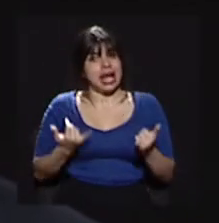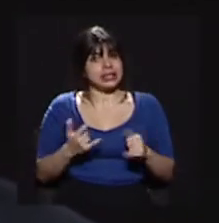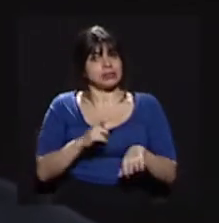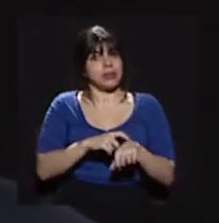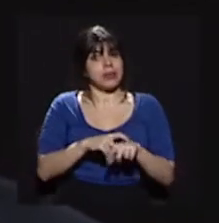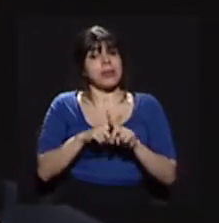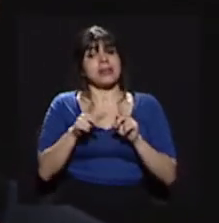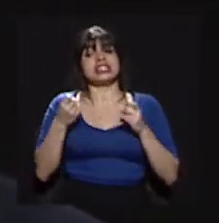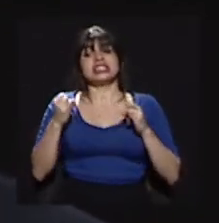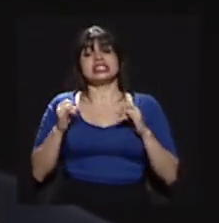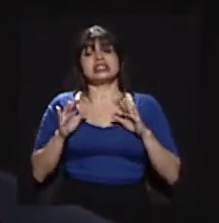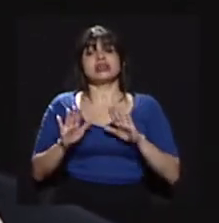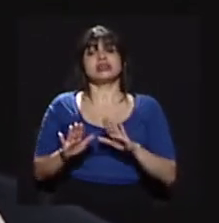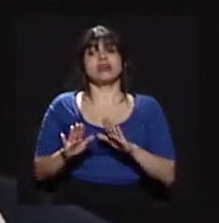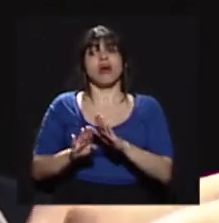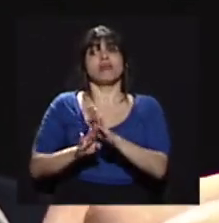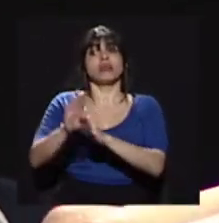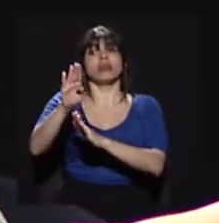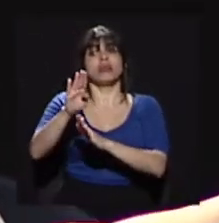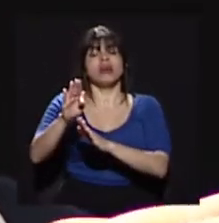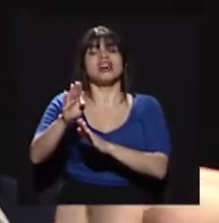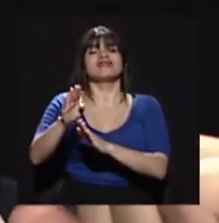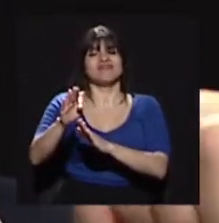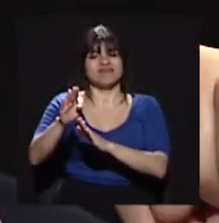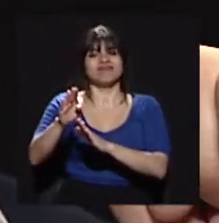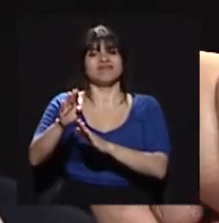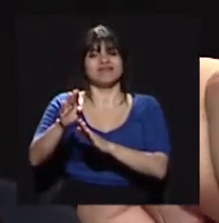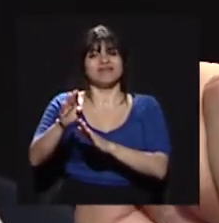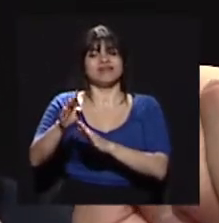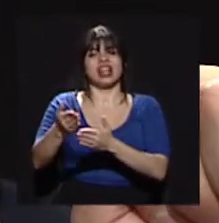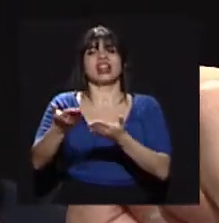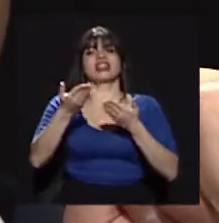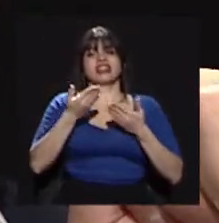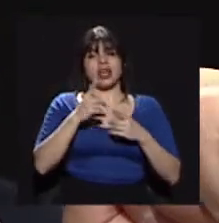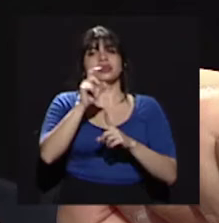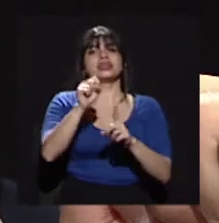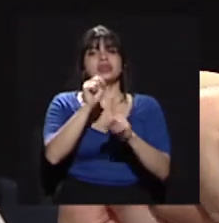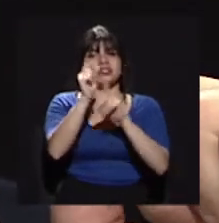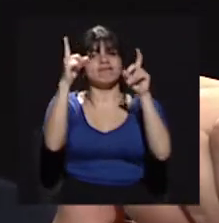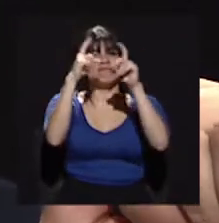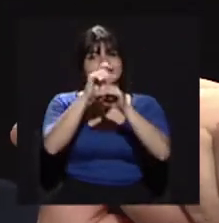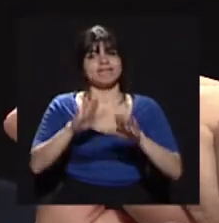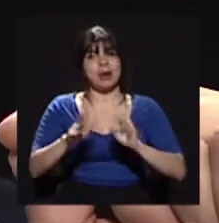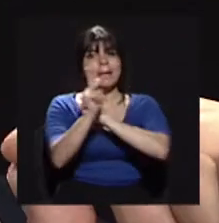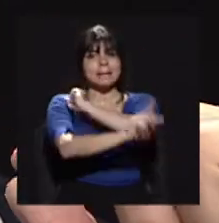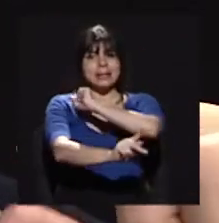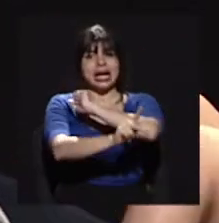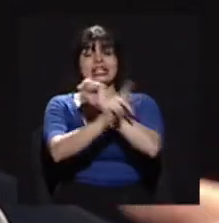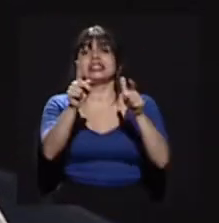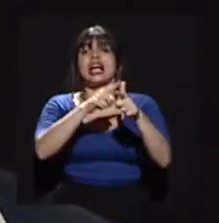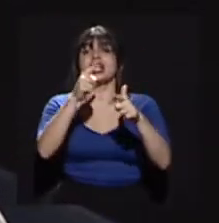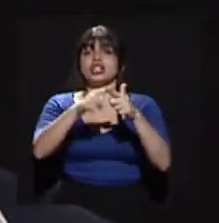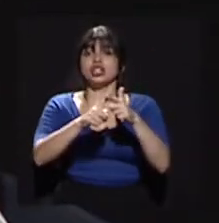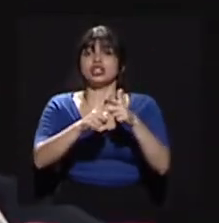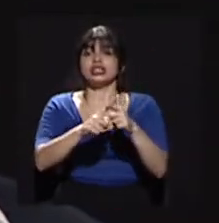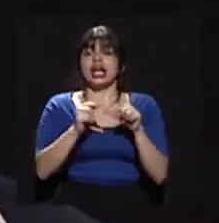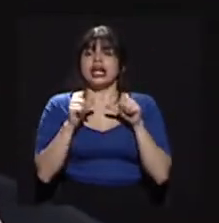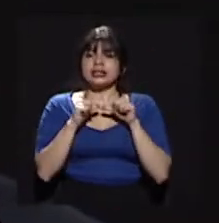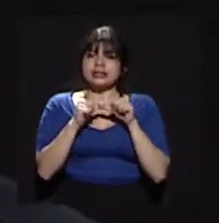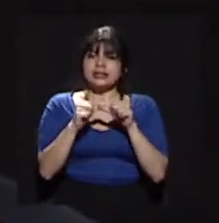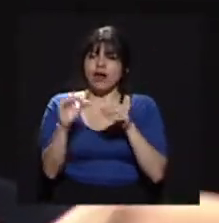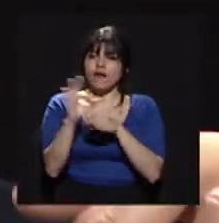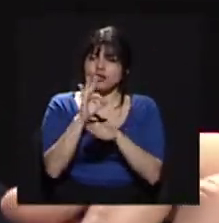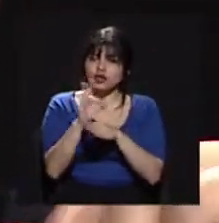momento pero que si se nos dispara nos lleva a un escenario que podría ser muy complicado para el país entonces mantener el funcionamiento